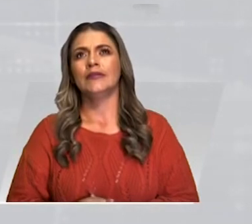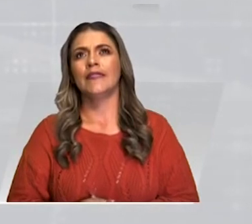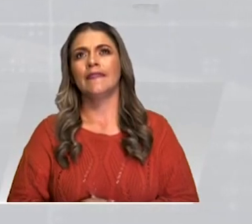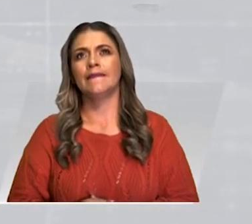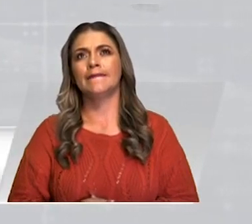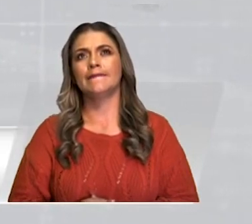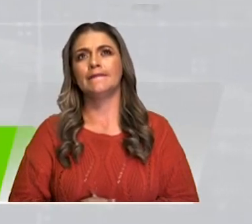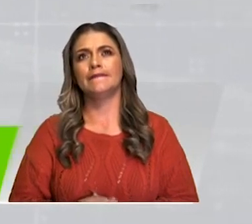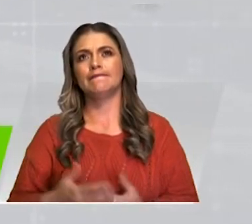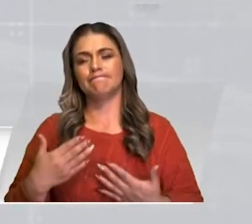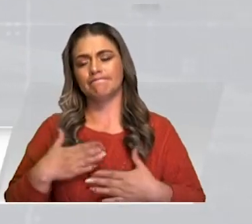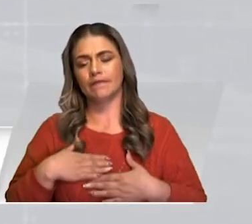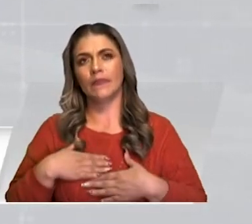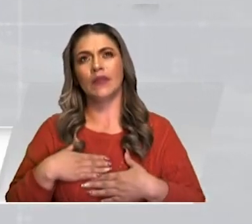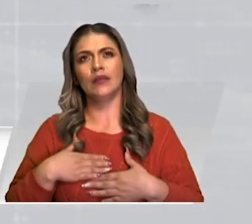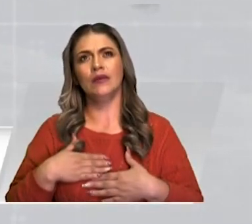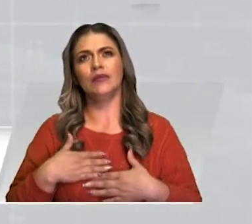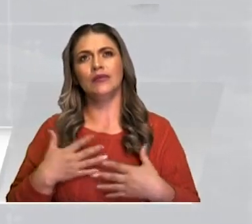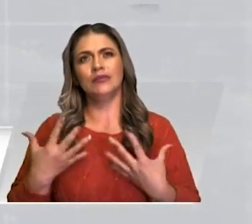de Dabeiba.